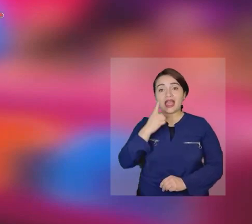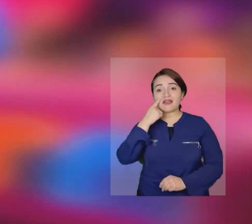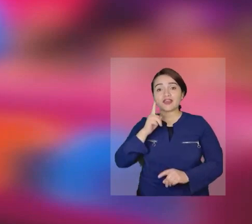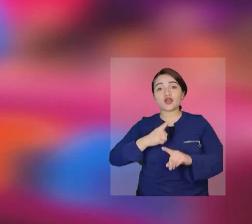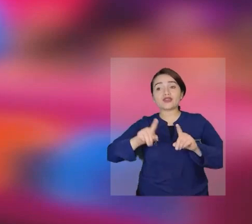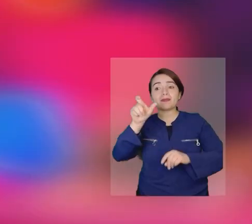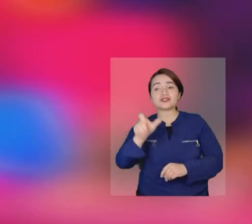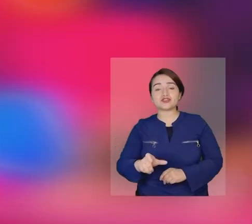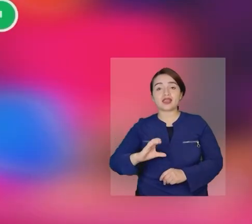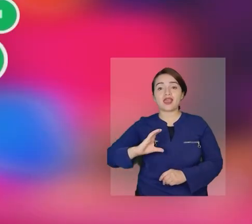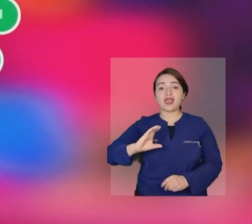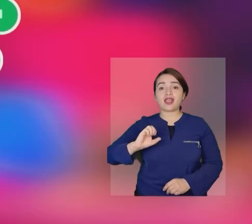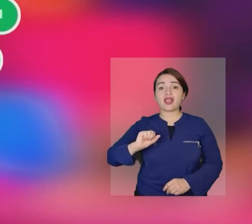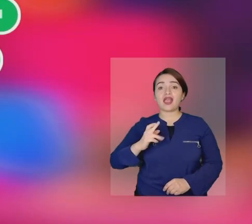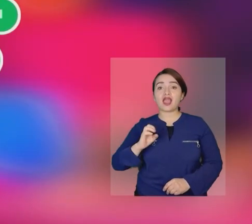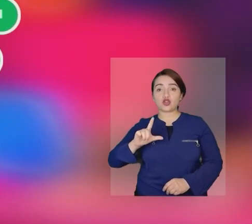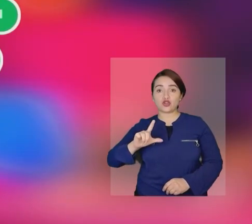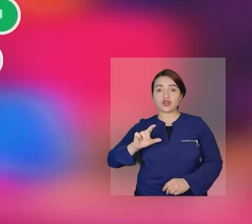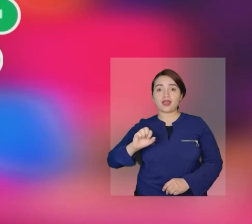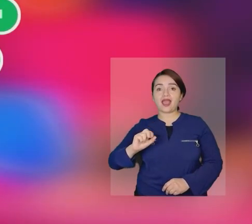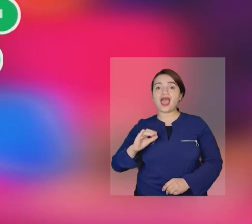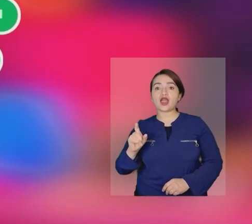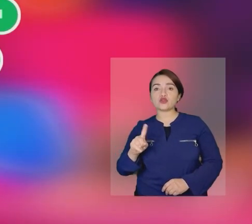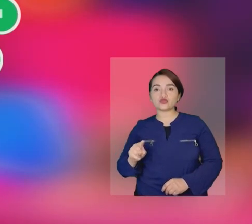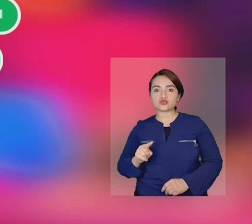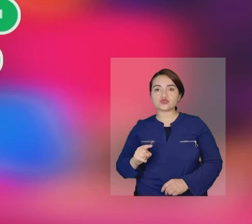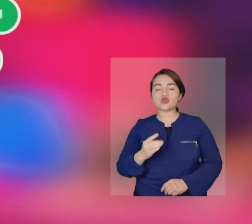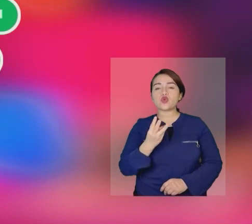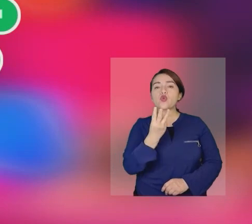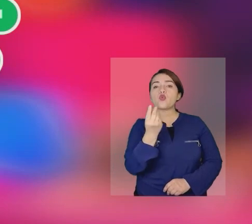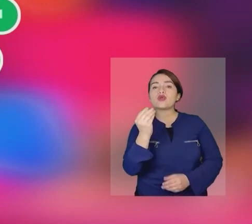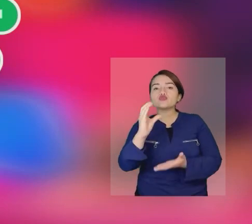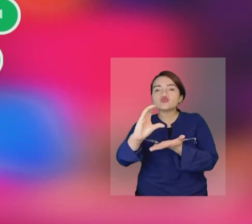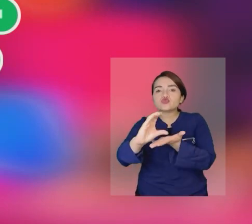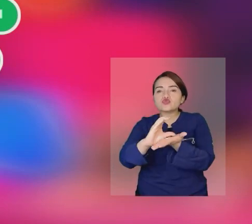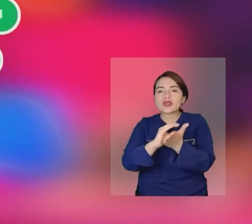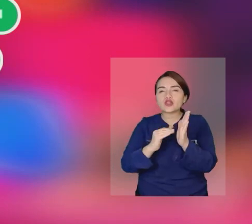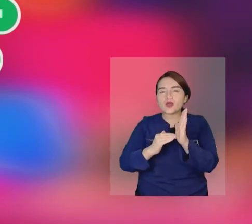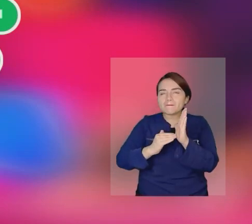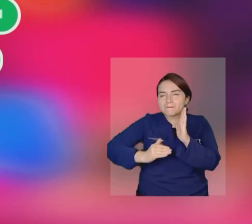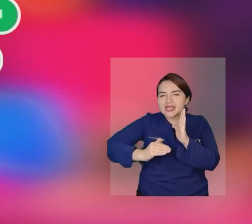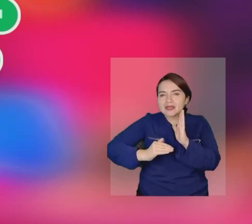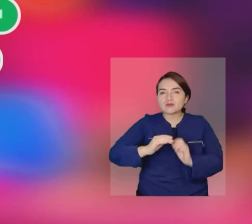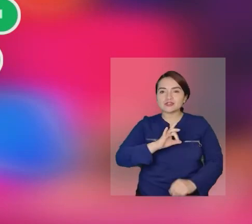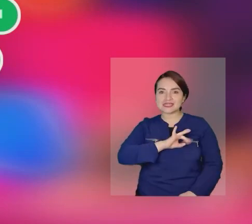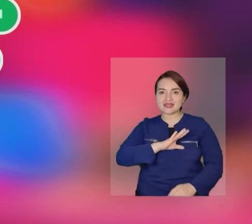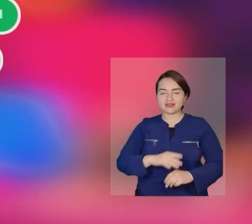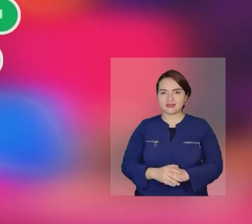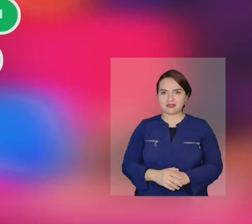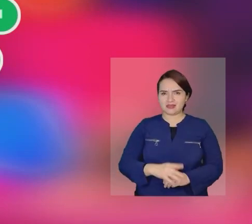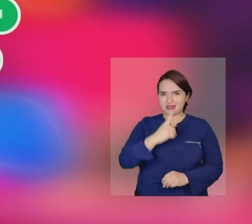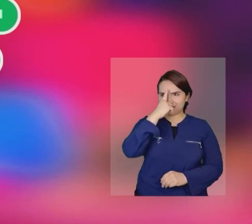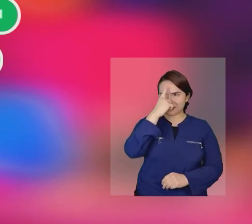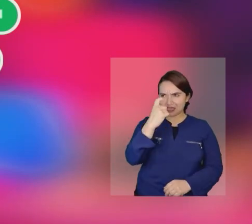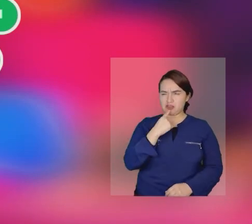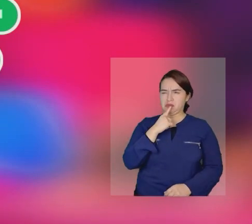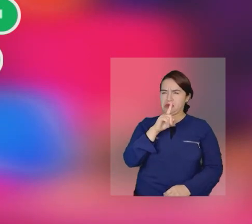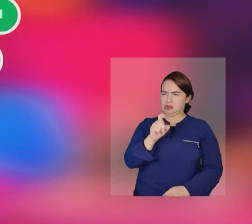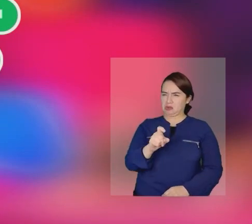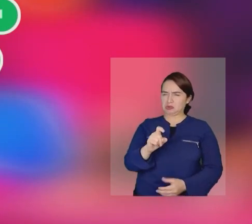A ver vamos con Carol aros En cuánto está el monto del sueldo mínimo en Chile